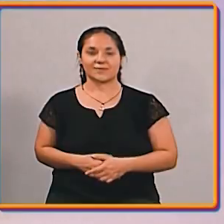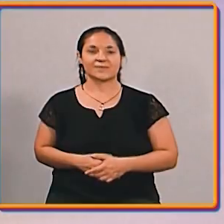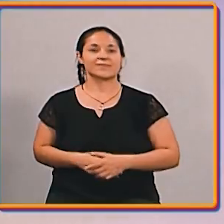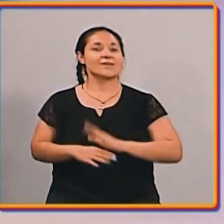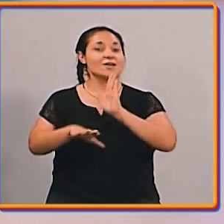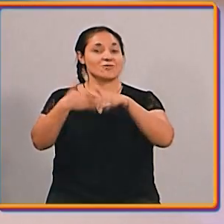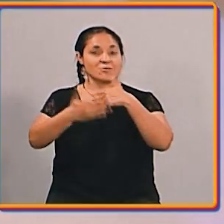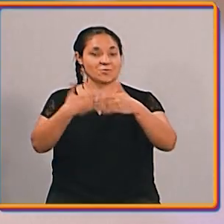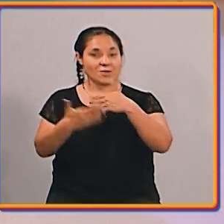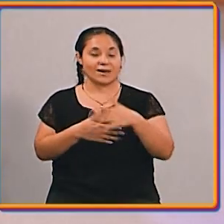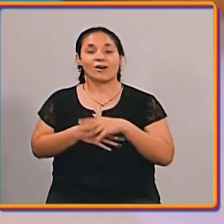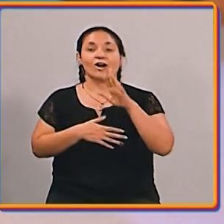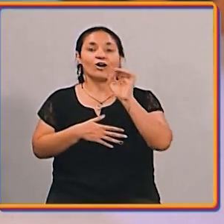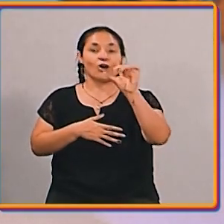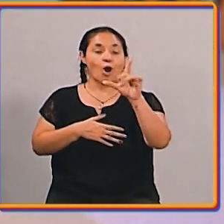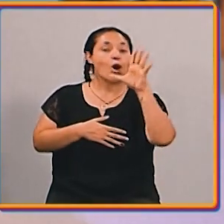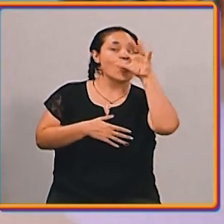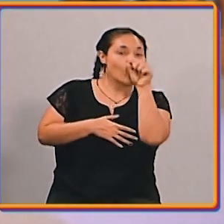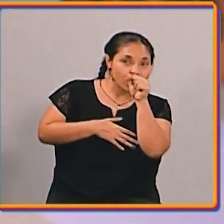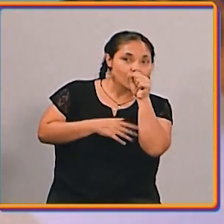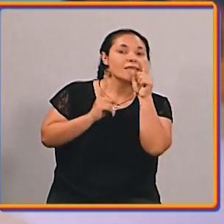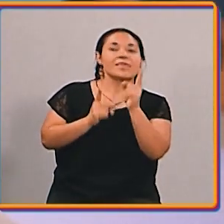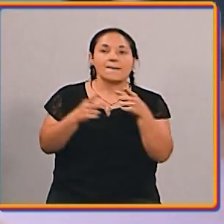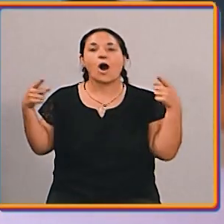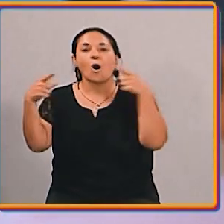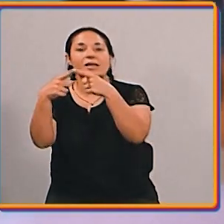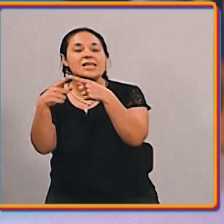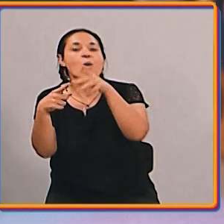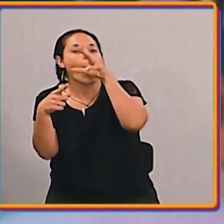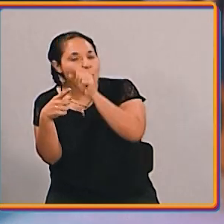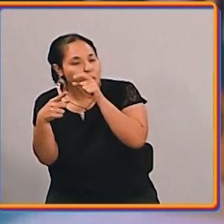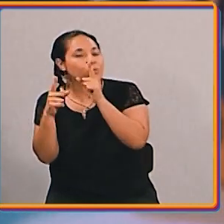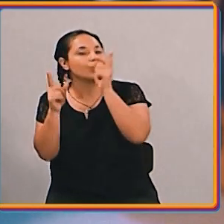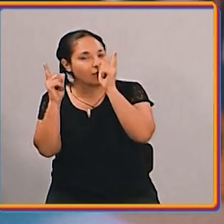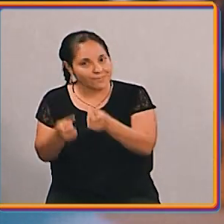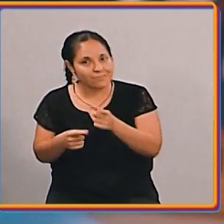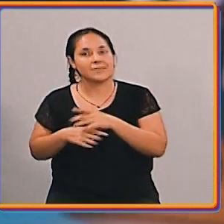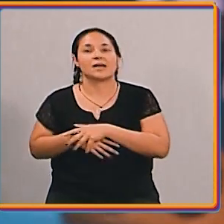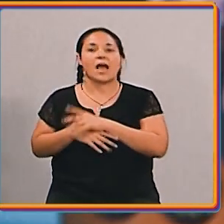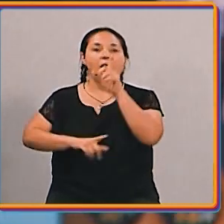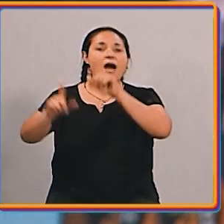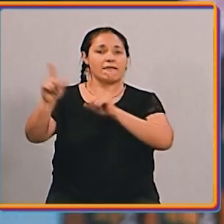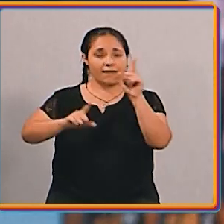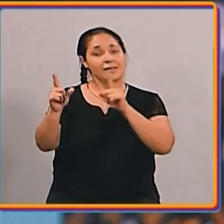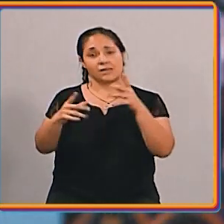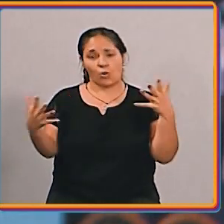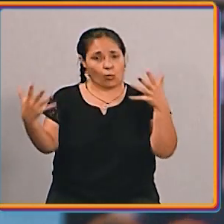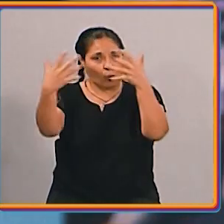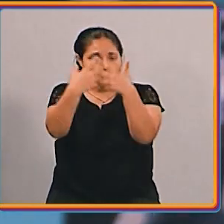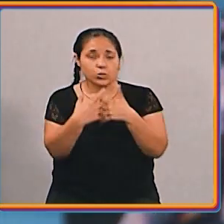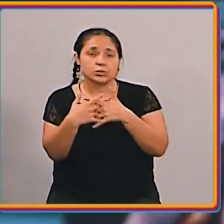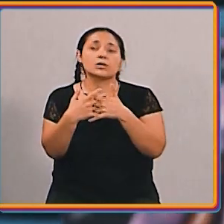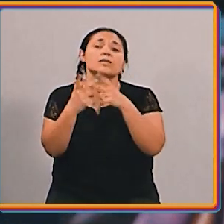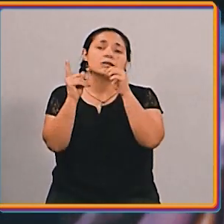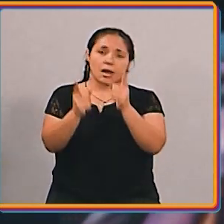En los juegos de mesa podemos encontrar roles ocultos y objetivos ocultos. Si bien estas dos mecánicas suelen aparecer juntas en los